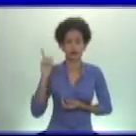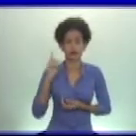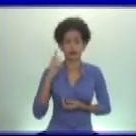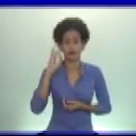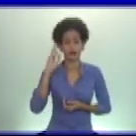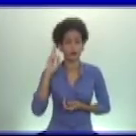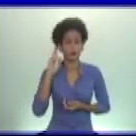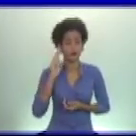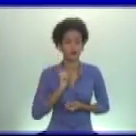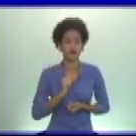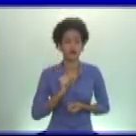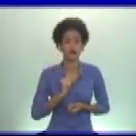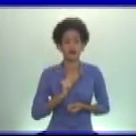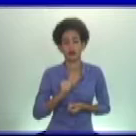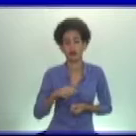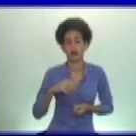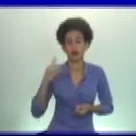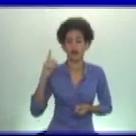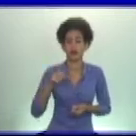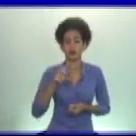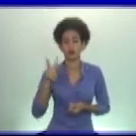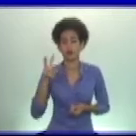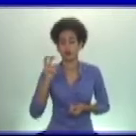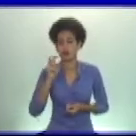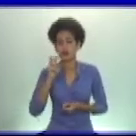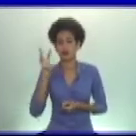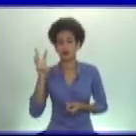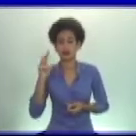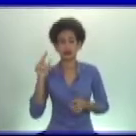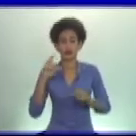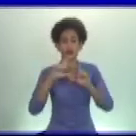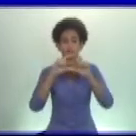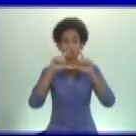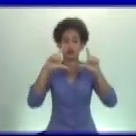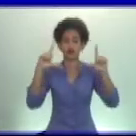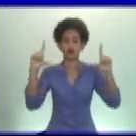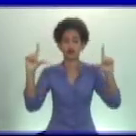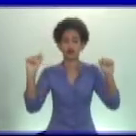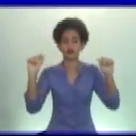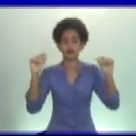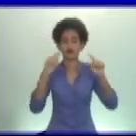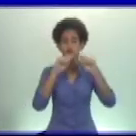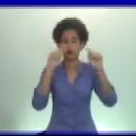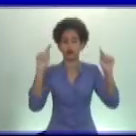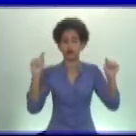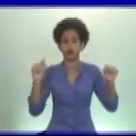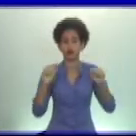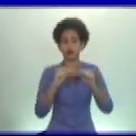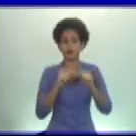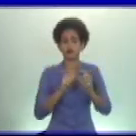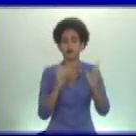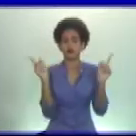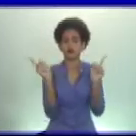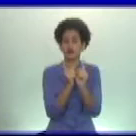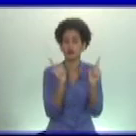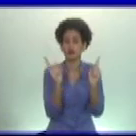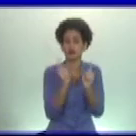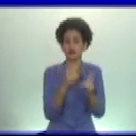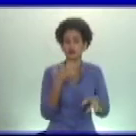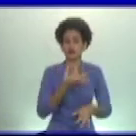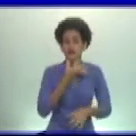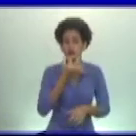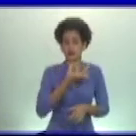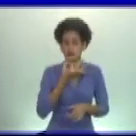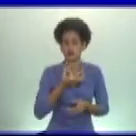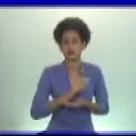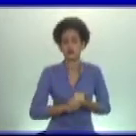en el epígrafe aparecen los recuadros con las definiciones y estas propiedades marcadas. Los ejercicios